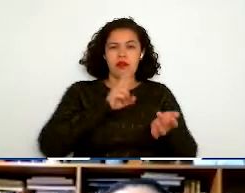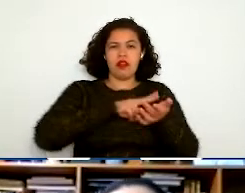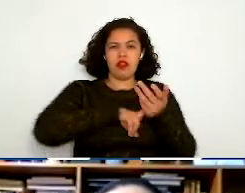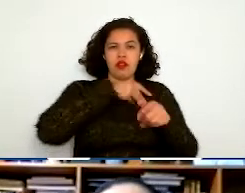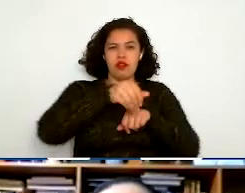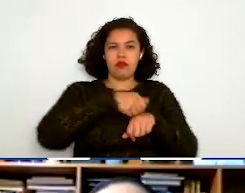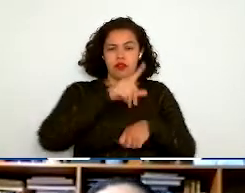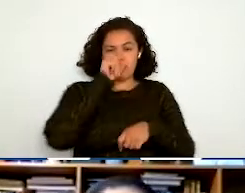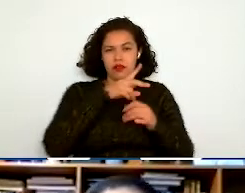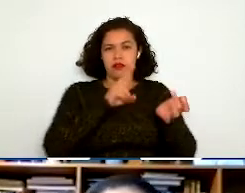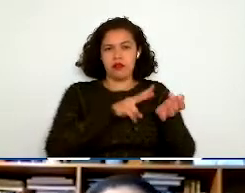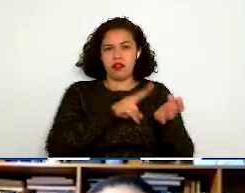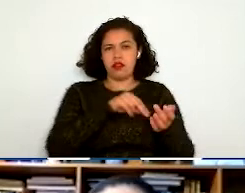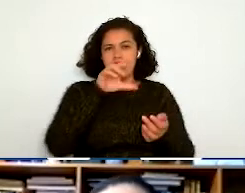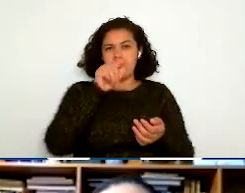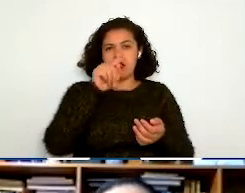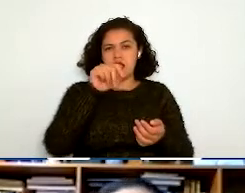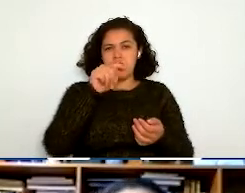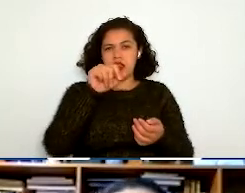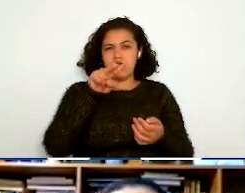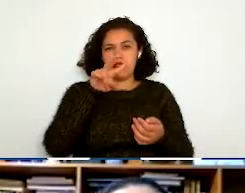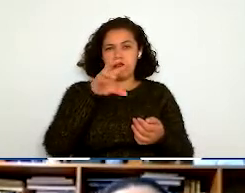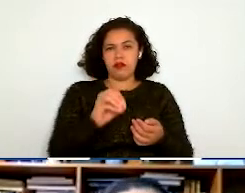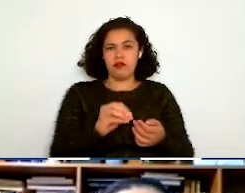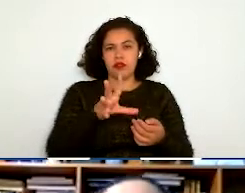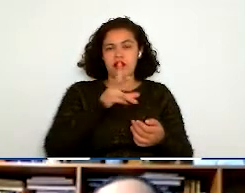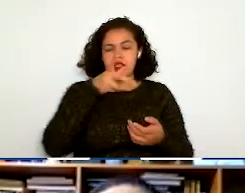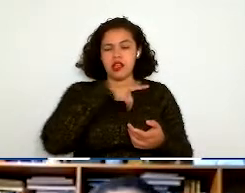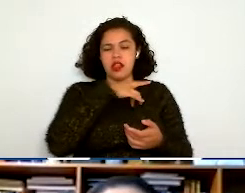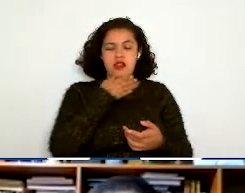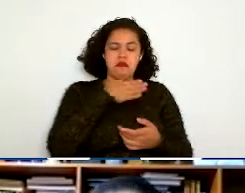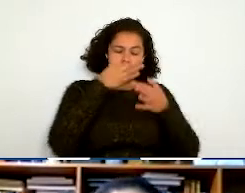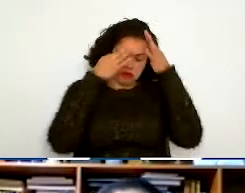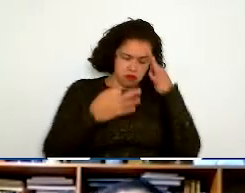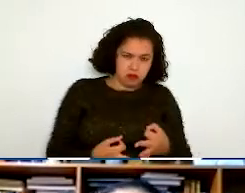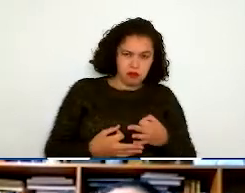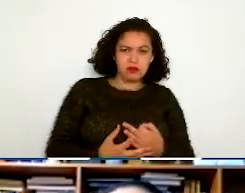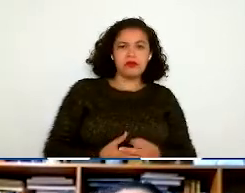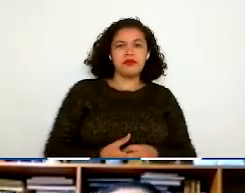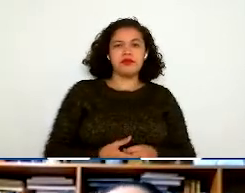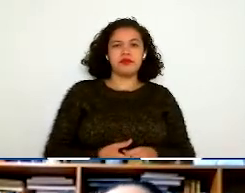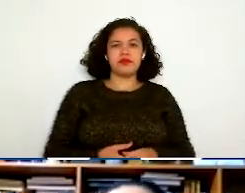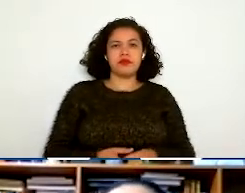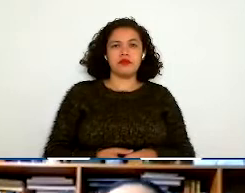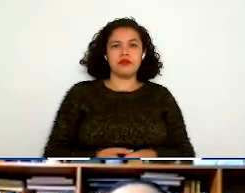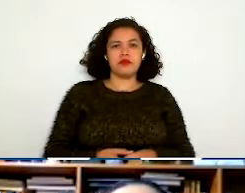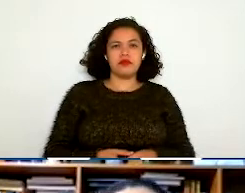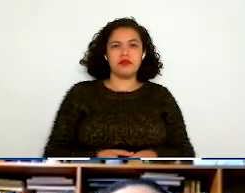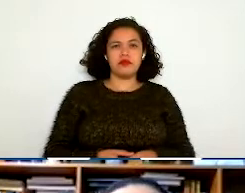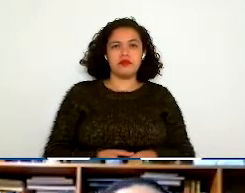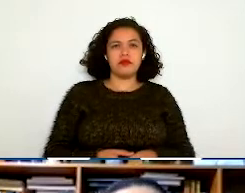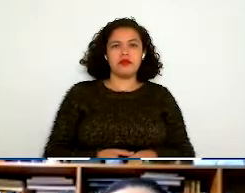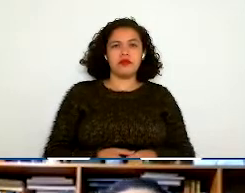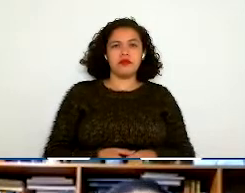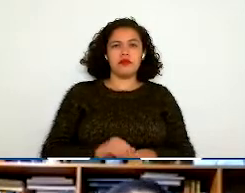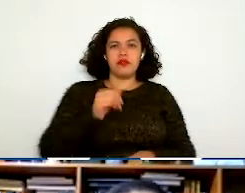sino este valor cualitativo, esta percepción, esta satisfacción real, porque no hay otra forma de poder